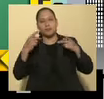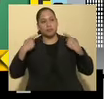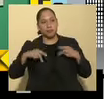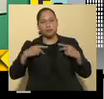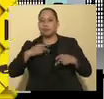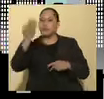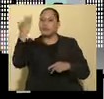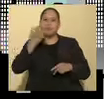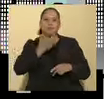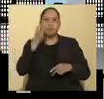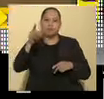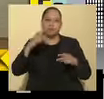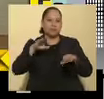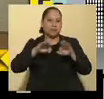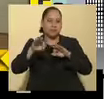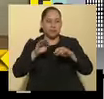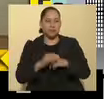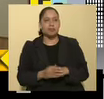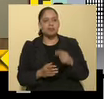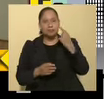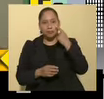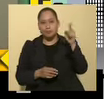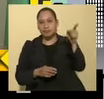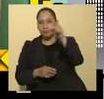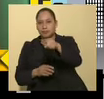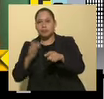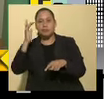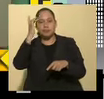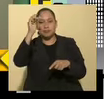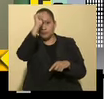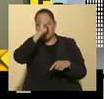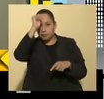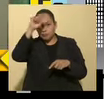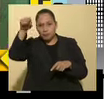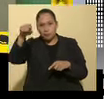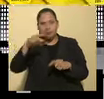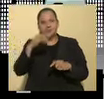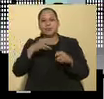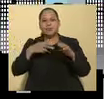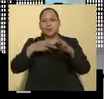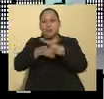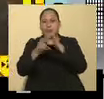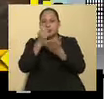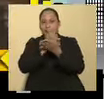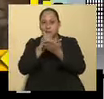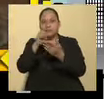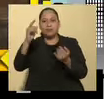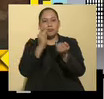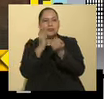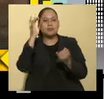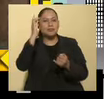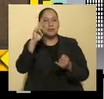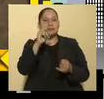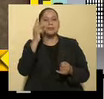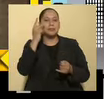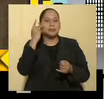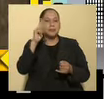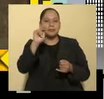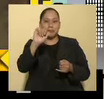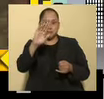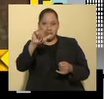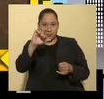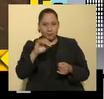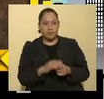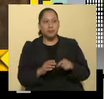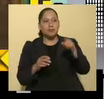en su vida cotidiana. Y luego acá, En San Antonio Abad. y San Pablo. Sí, todos estos pintores del barrio,